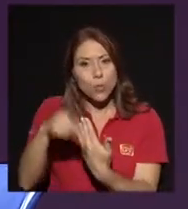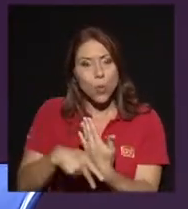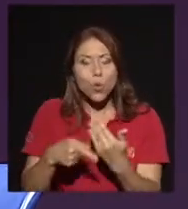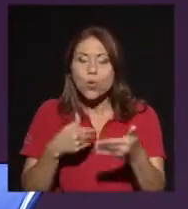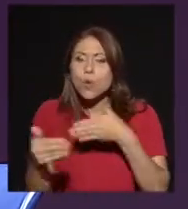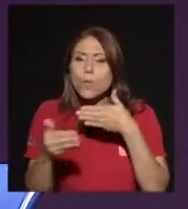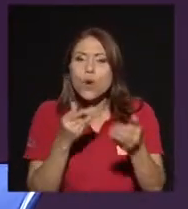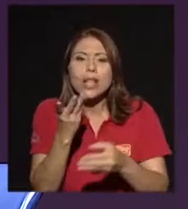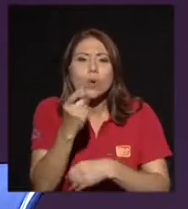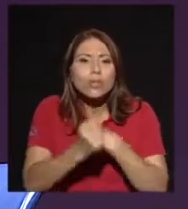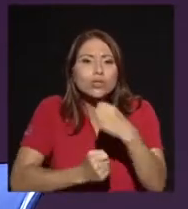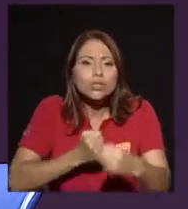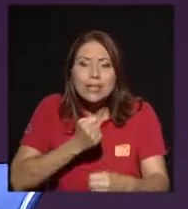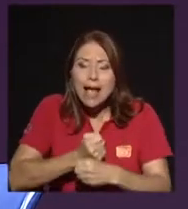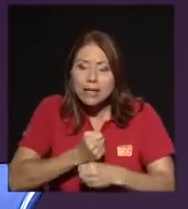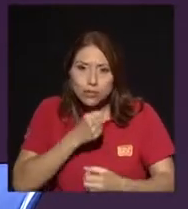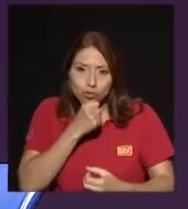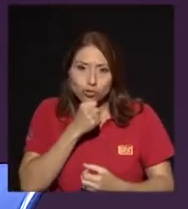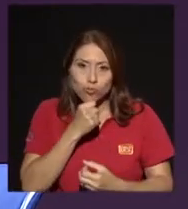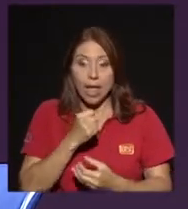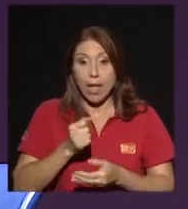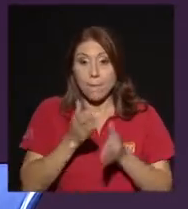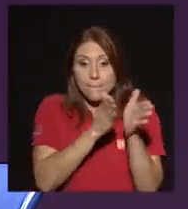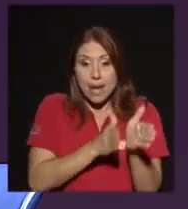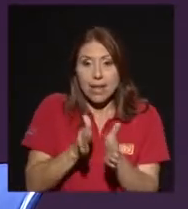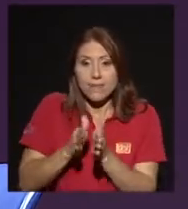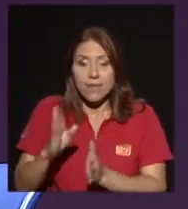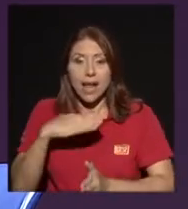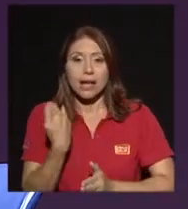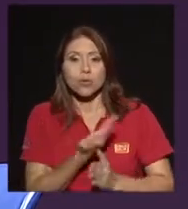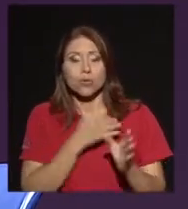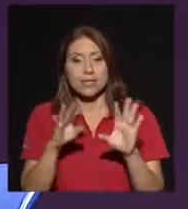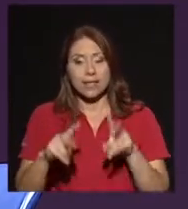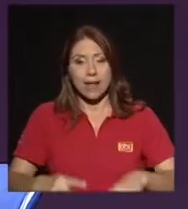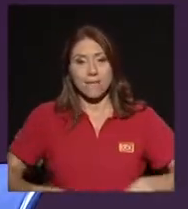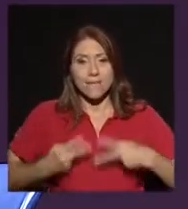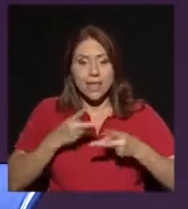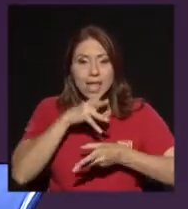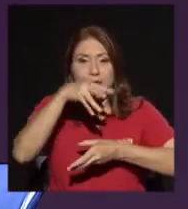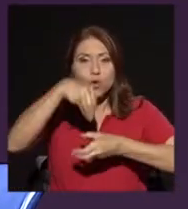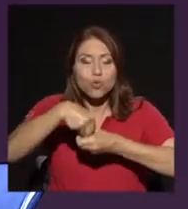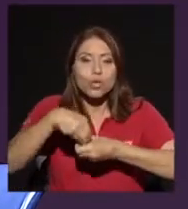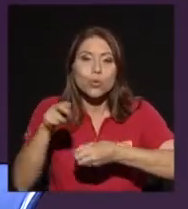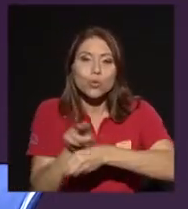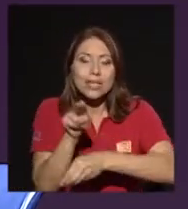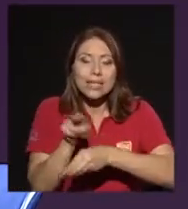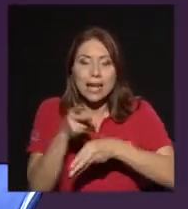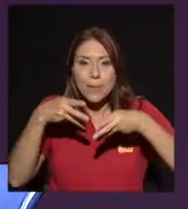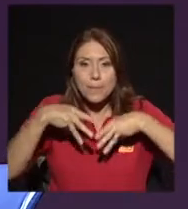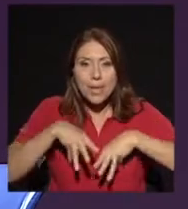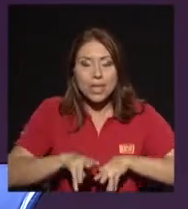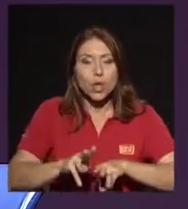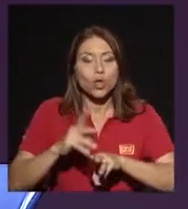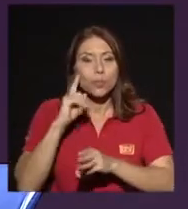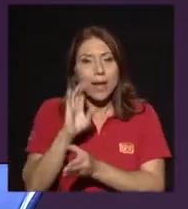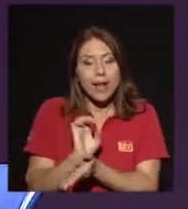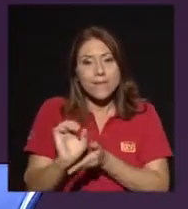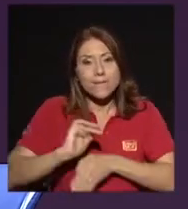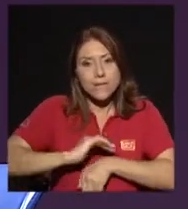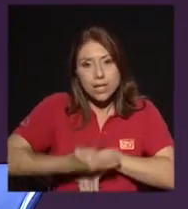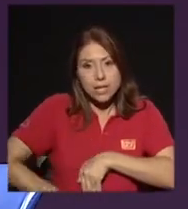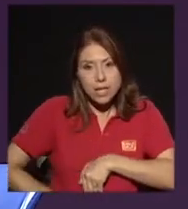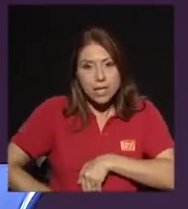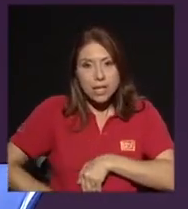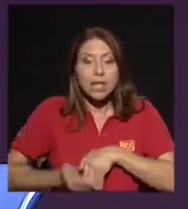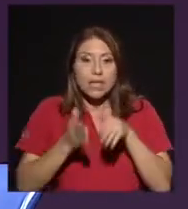importa la edad, planificar nuestra vida incluye utilizar los métodos anticonceptivos, que